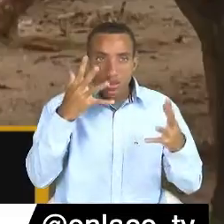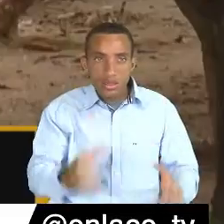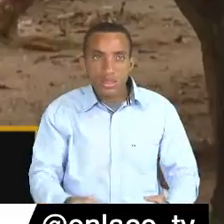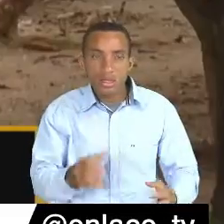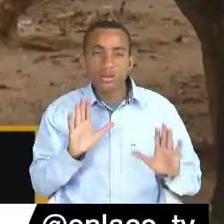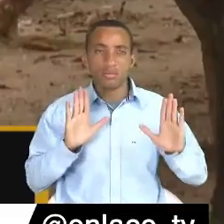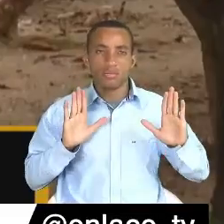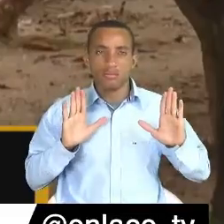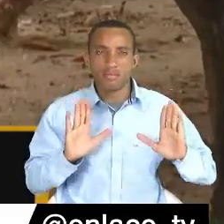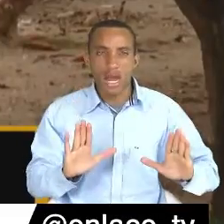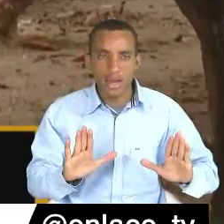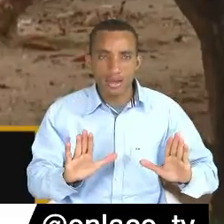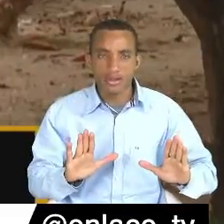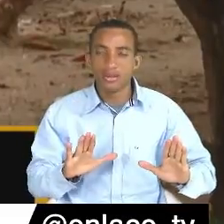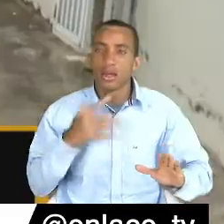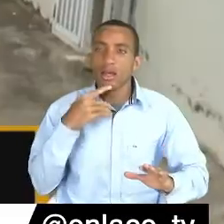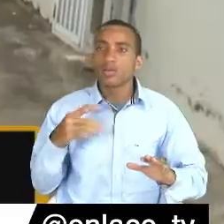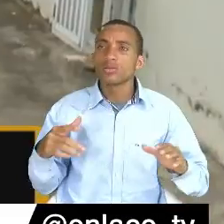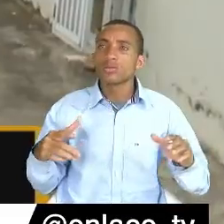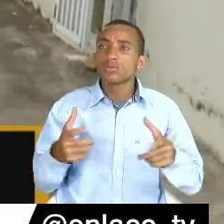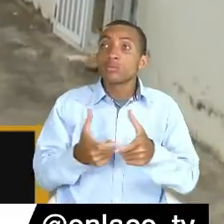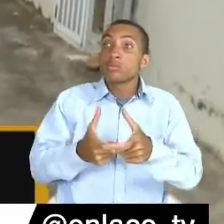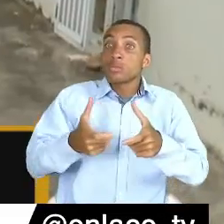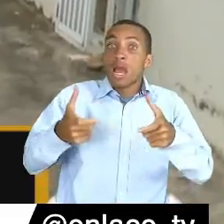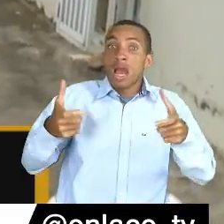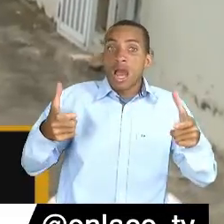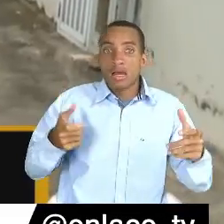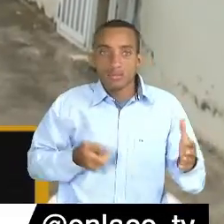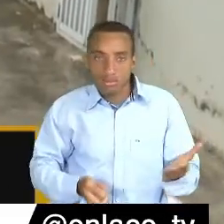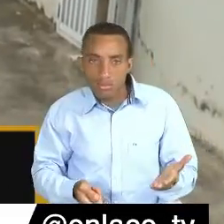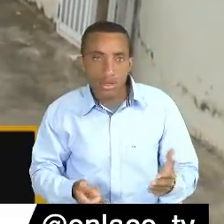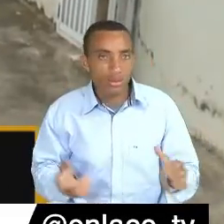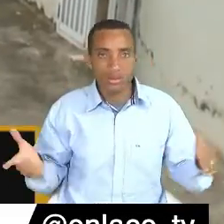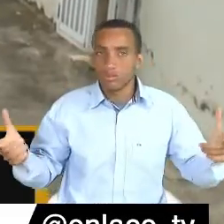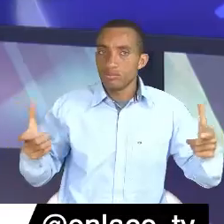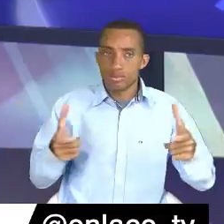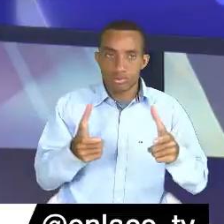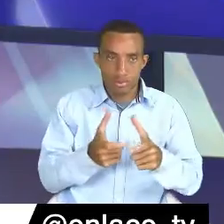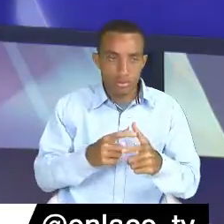devolver la tranquilidad a los habitantes de los diferentes barrios del puerto petrolero.